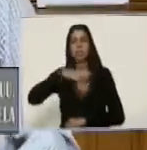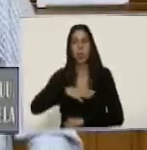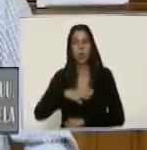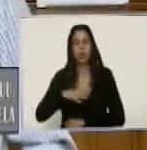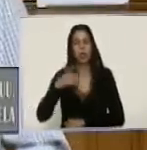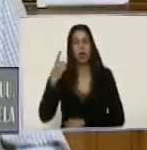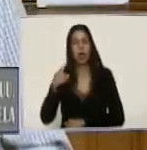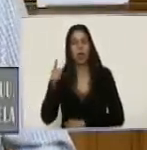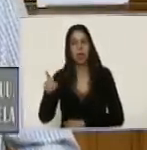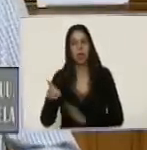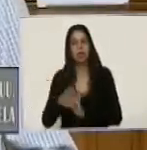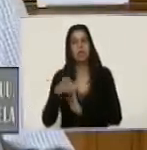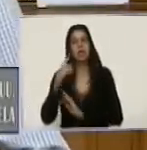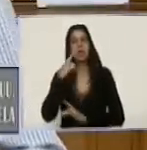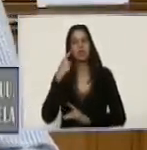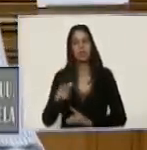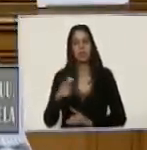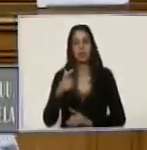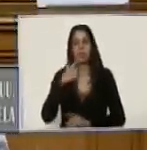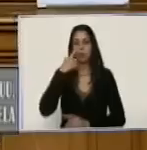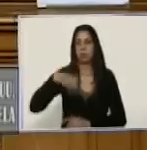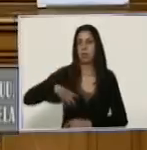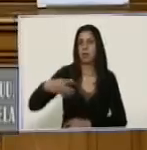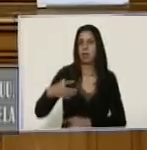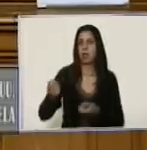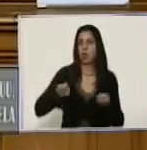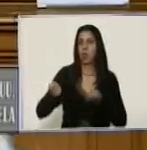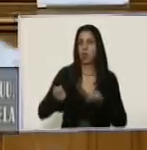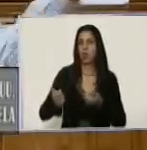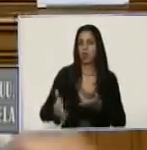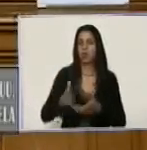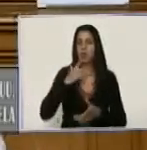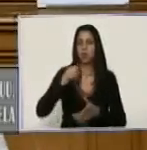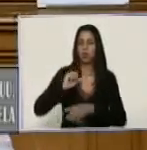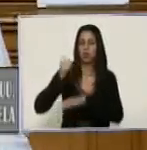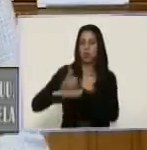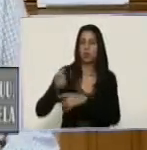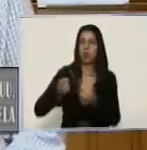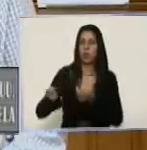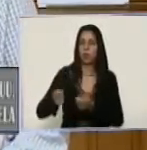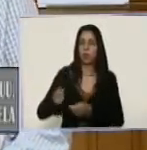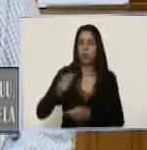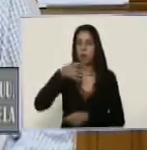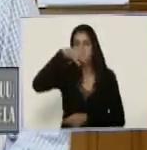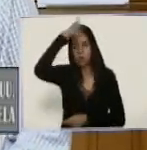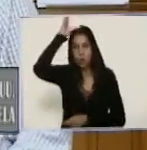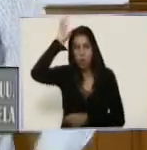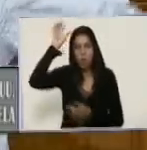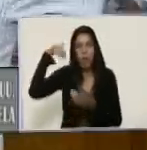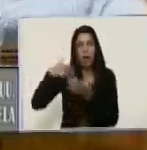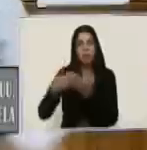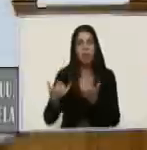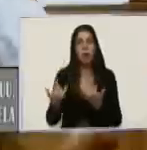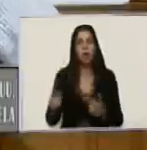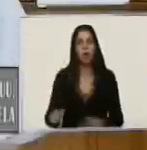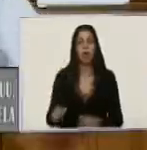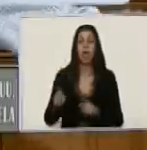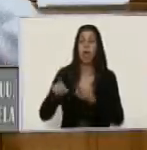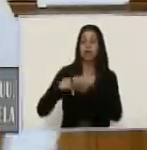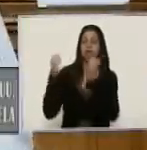han establecido esas clases dominantes de los griegos y del Imperio Romano hasta hoy. Violan